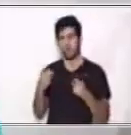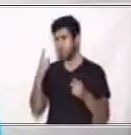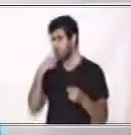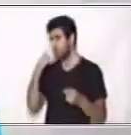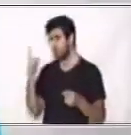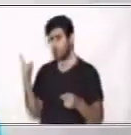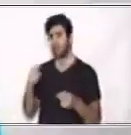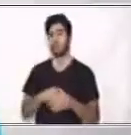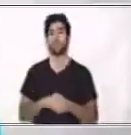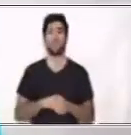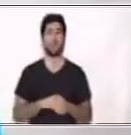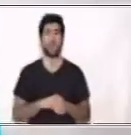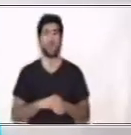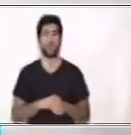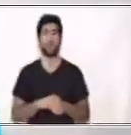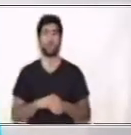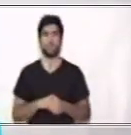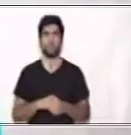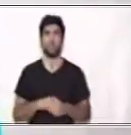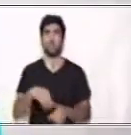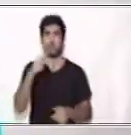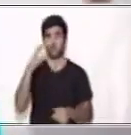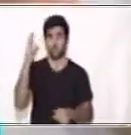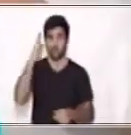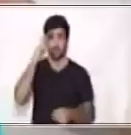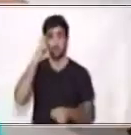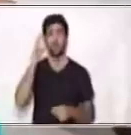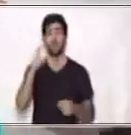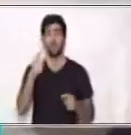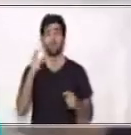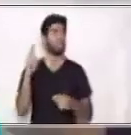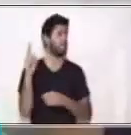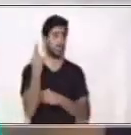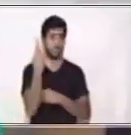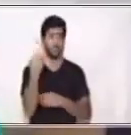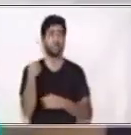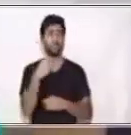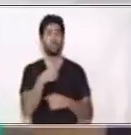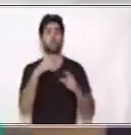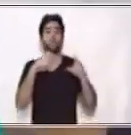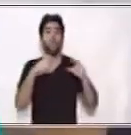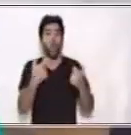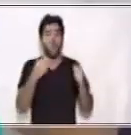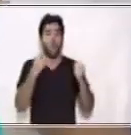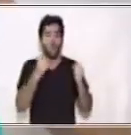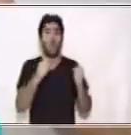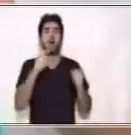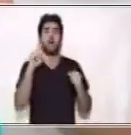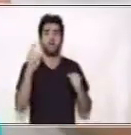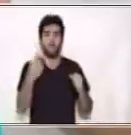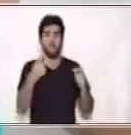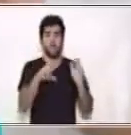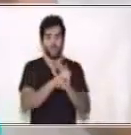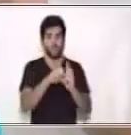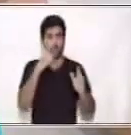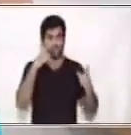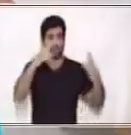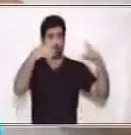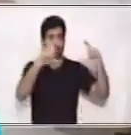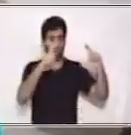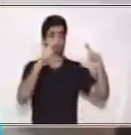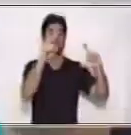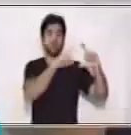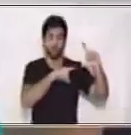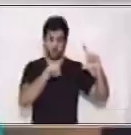Recuerde que según las operaciones y la jerarquía, nosotros tenemos que empezar por los paréntesis. Si hubieran corchetes o algo,